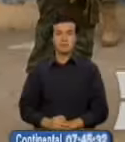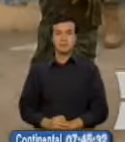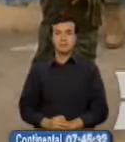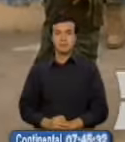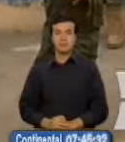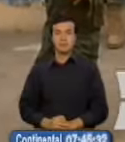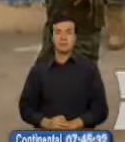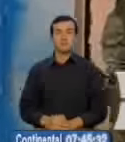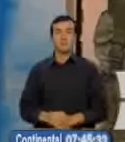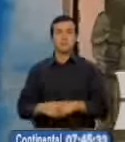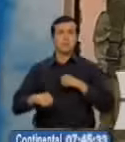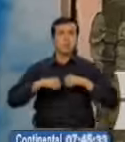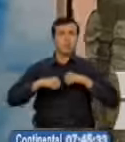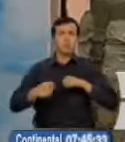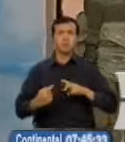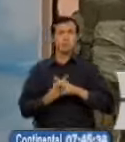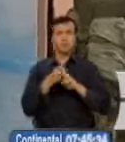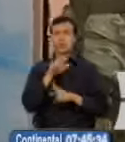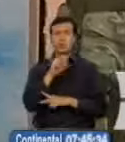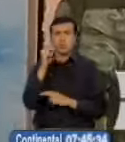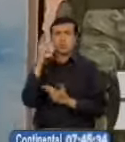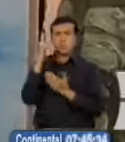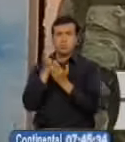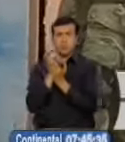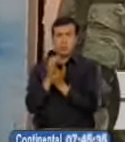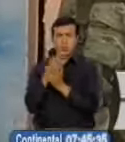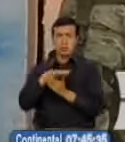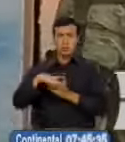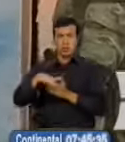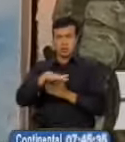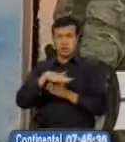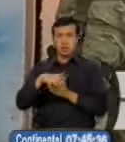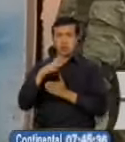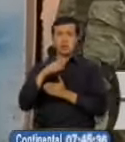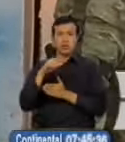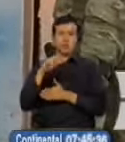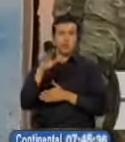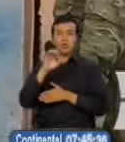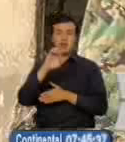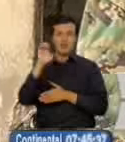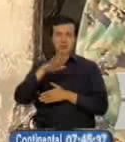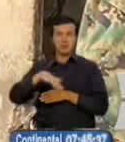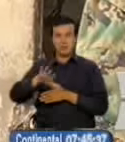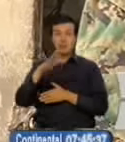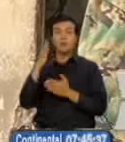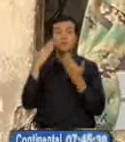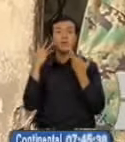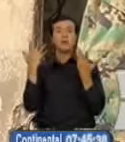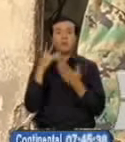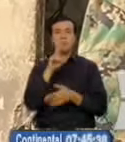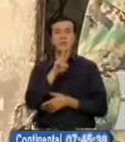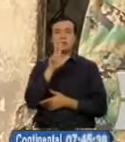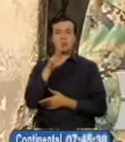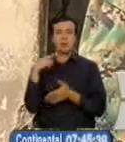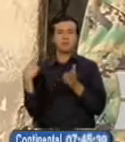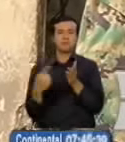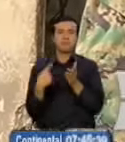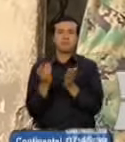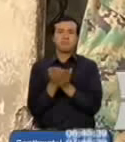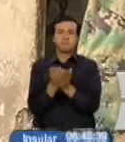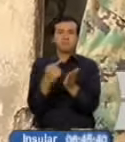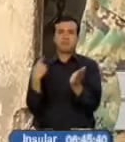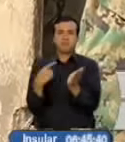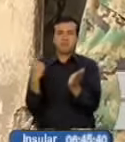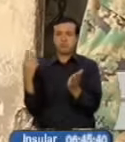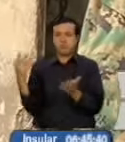Un operativo sorpresa de 30 elementos de la Marina en la 10ª y la G, suburbio oeste de Guayaquil, permitió recuperar 23 motores fuera de borda sin